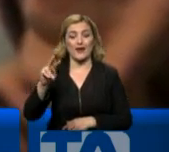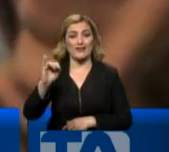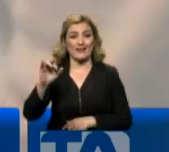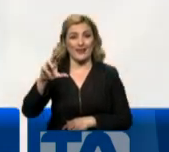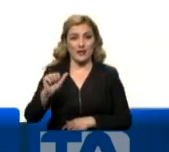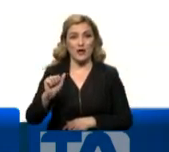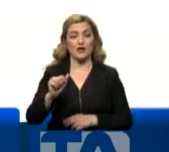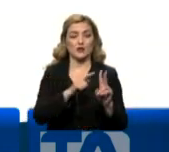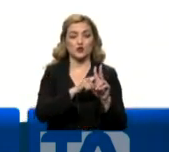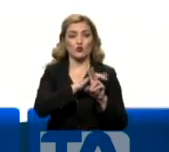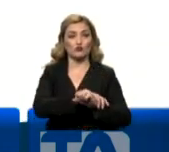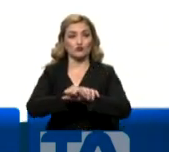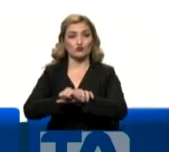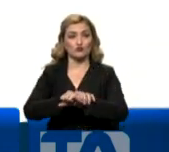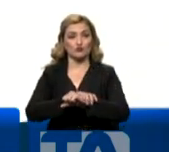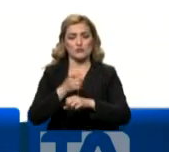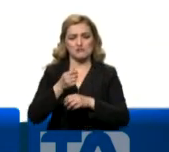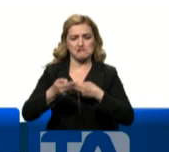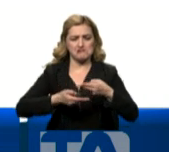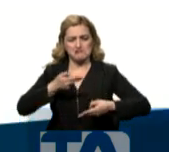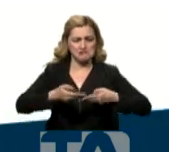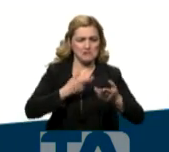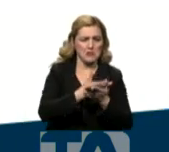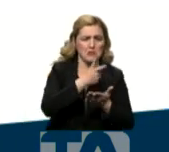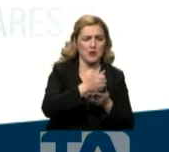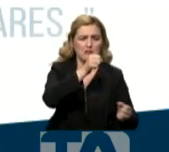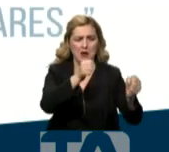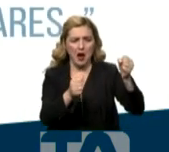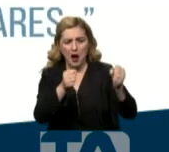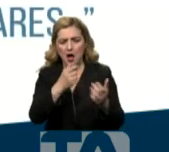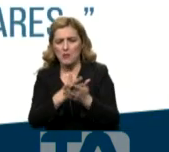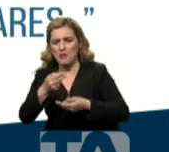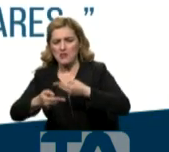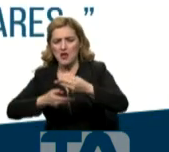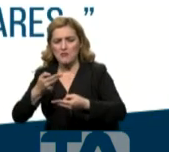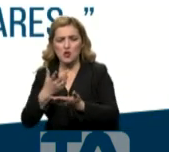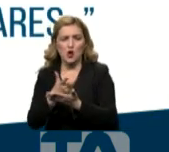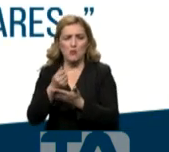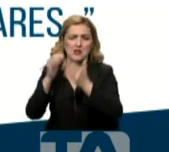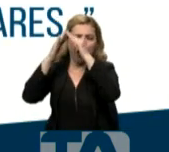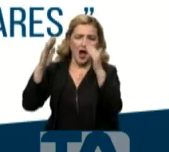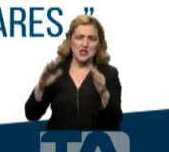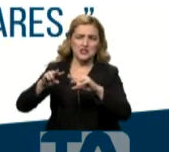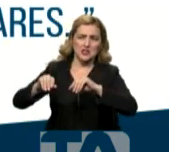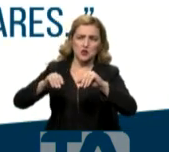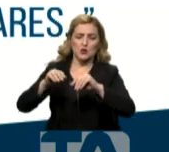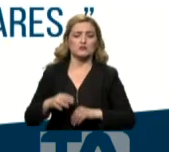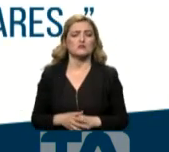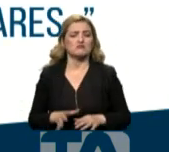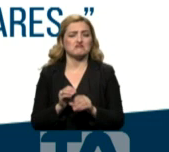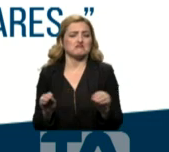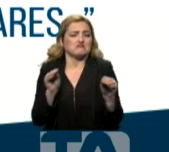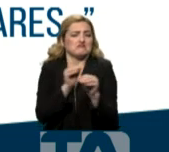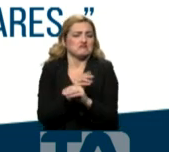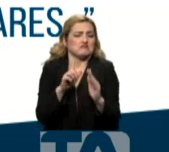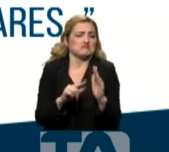de la justicia, generaron grandes sumas de dinero producto de la compra-venta de vehículos y simulación de compra y venta de bienes inmuebles, realizando